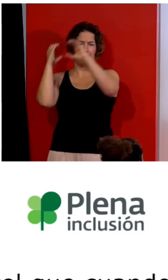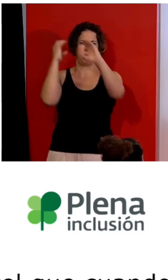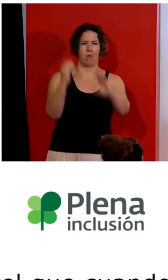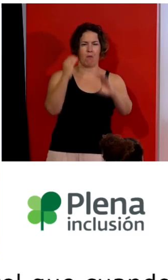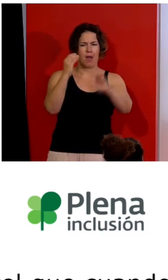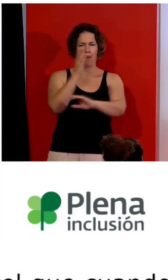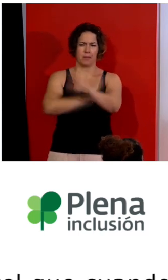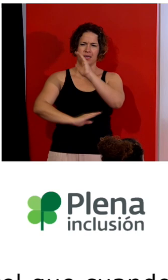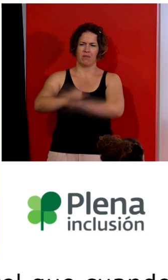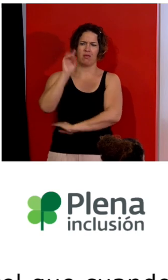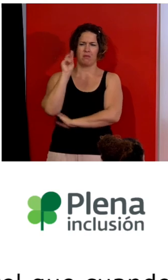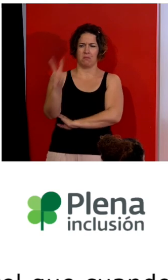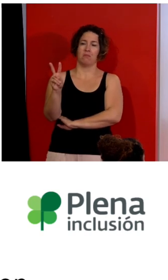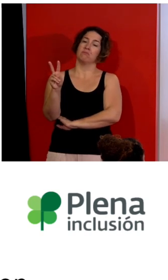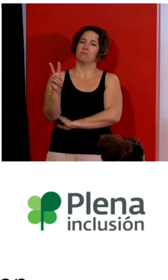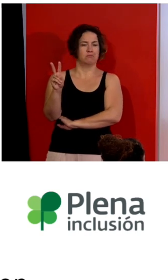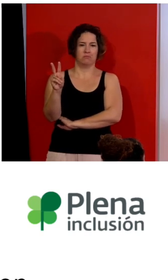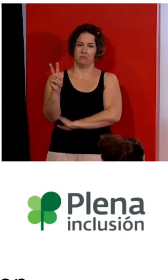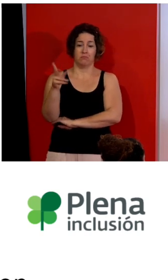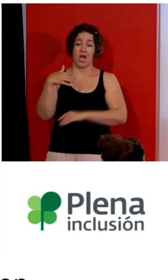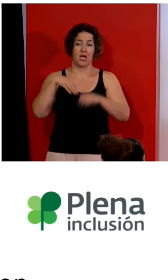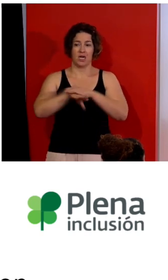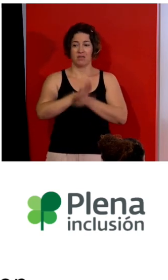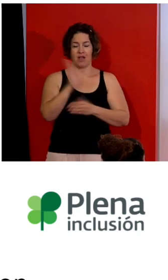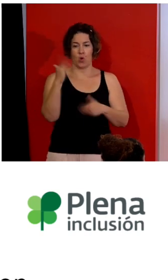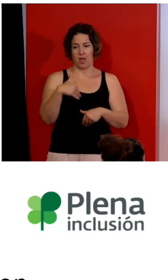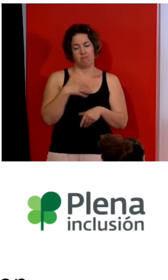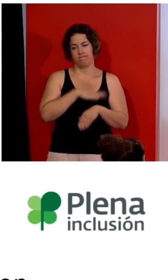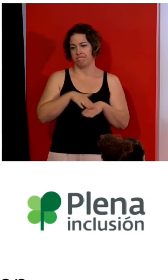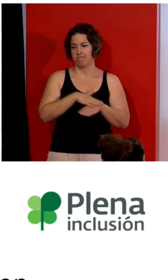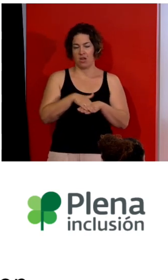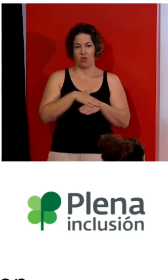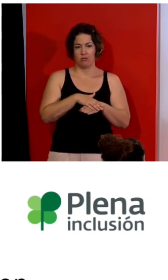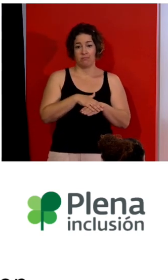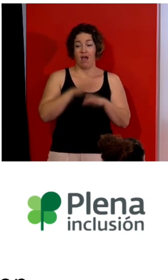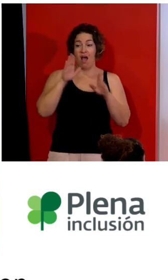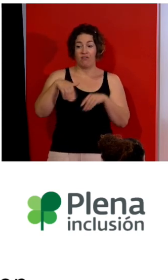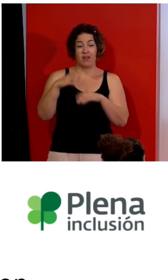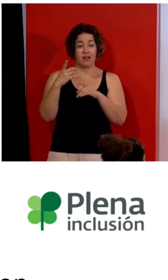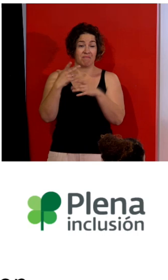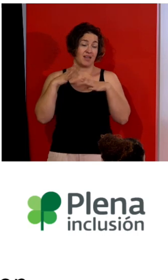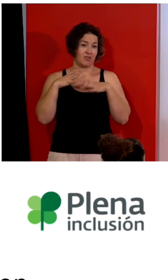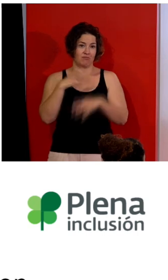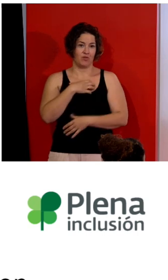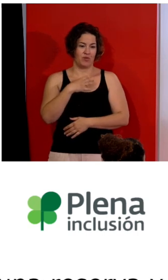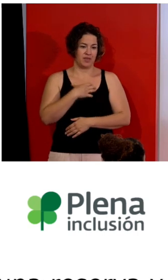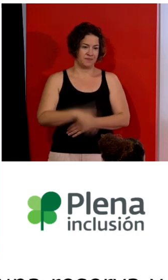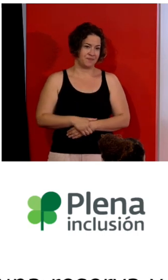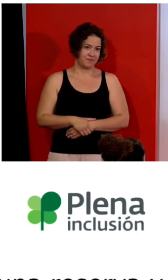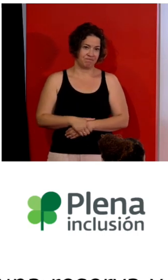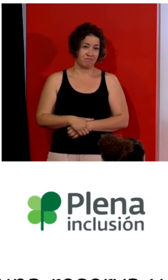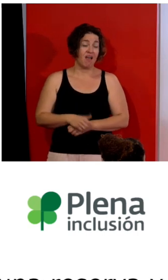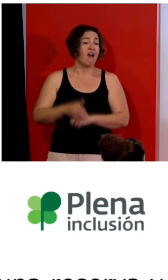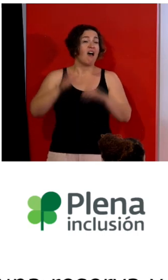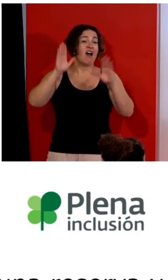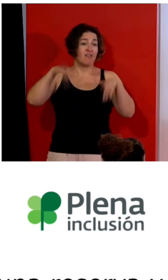con discapacidad dice que no tenía ninguna reserva y se quedan sin vacaciones. Y esto al final